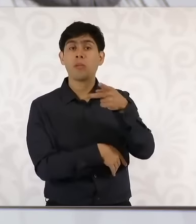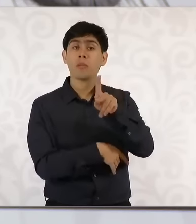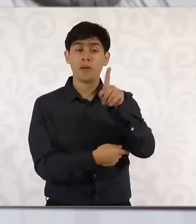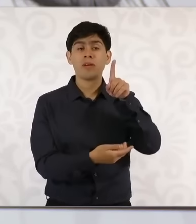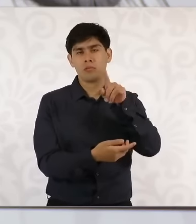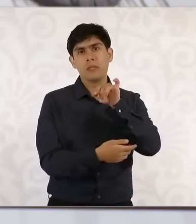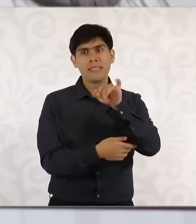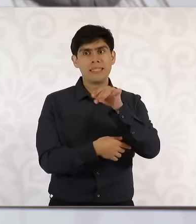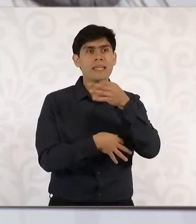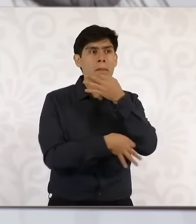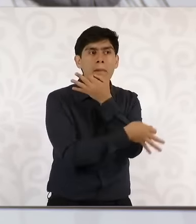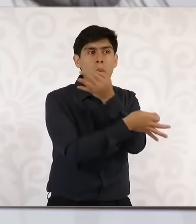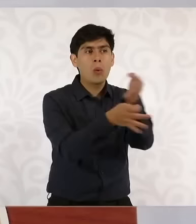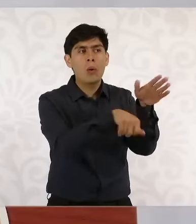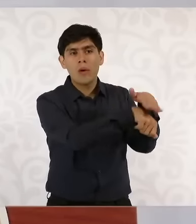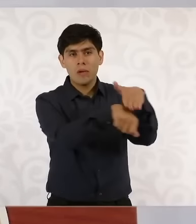publicaciones en las redes.